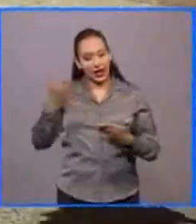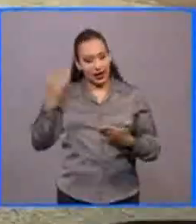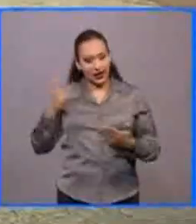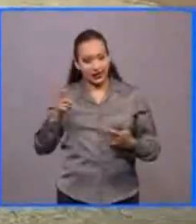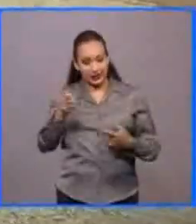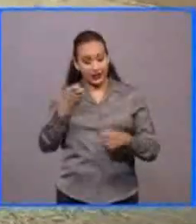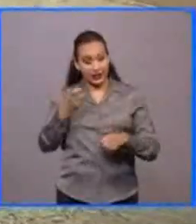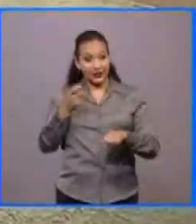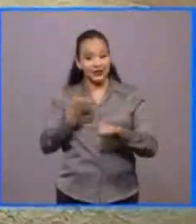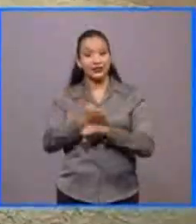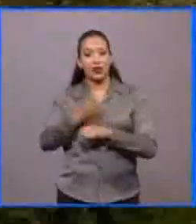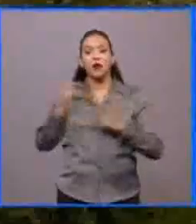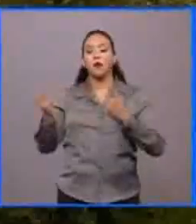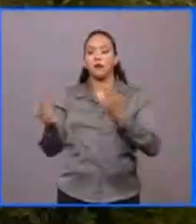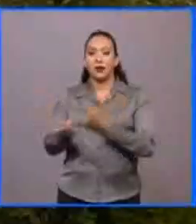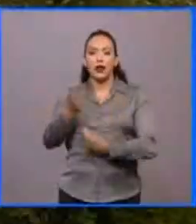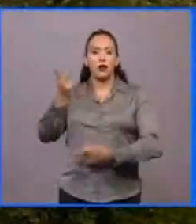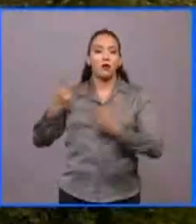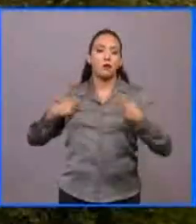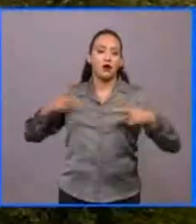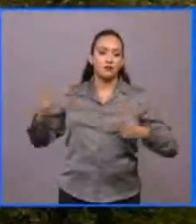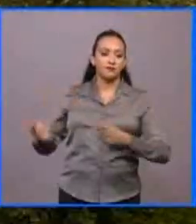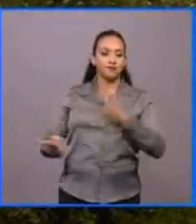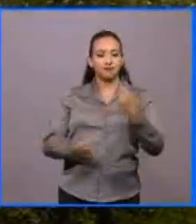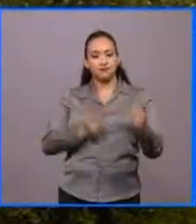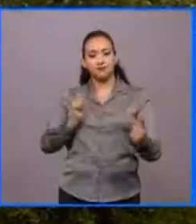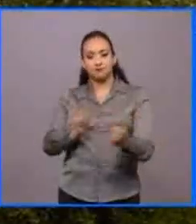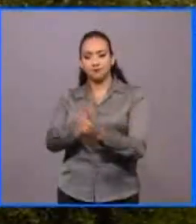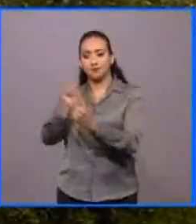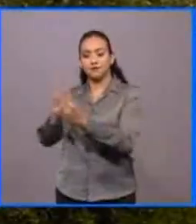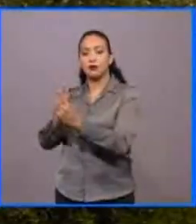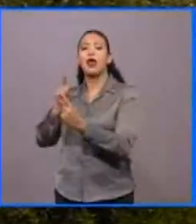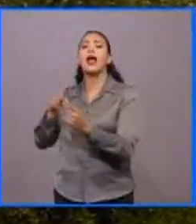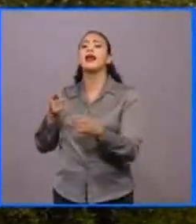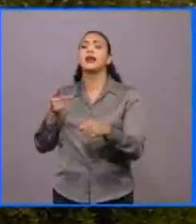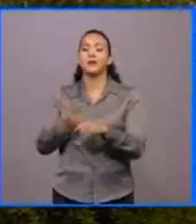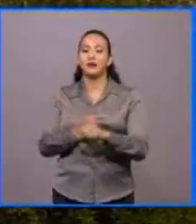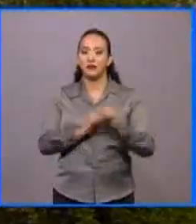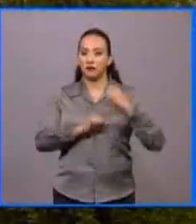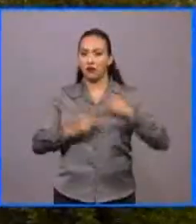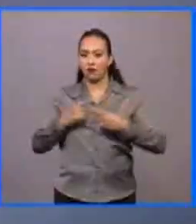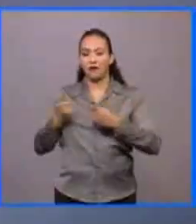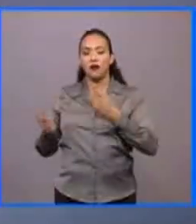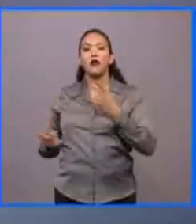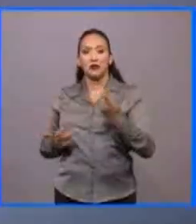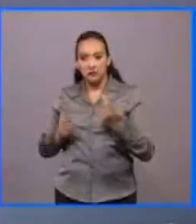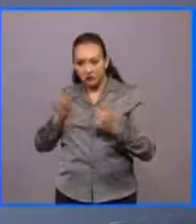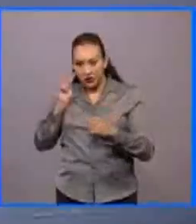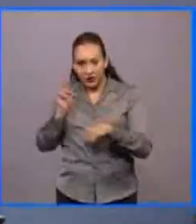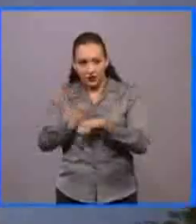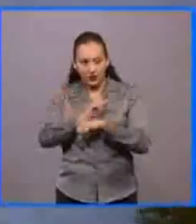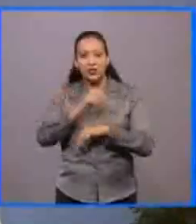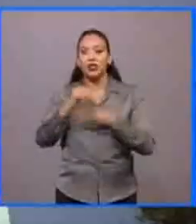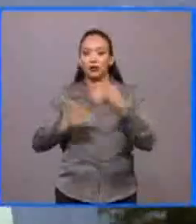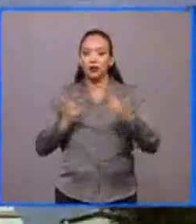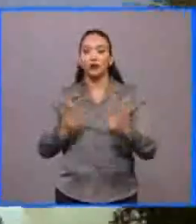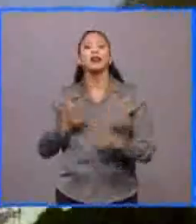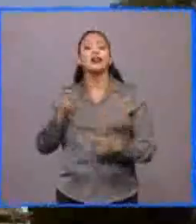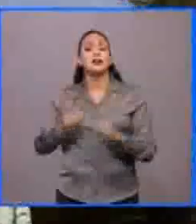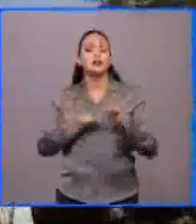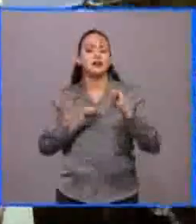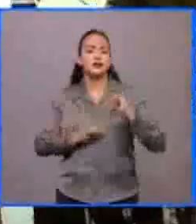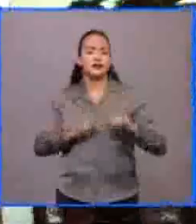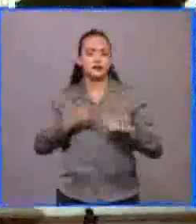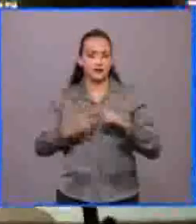dicho estado es un proceso complejo en el que intervienen diversas autoridades, en donde si bien corresponde al Tribunal Superior de